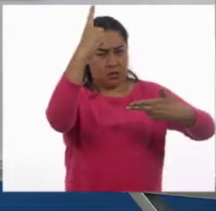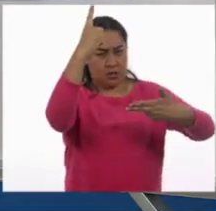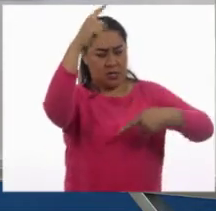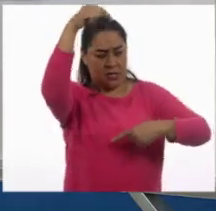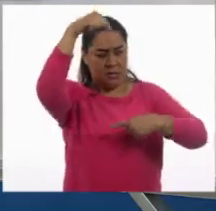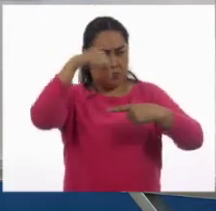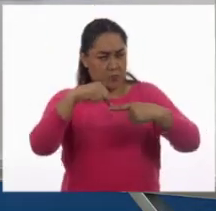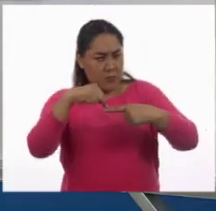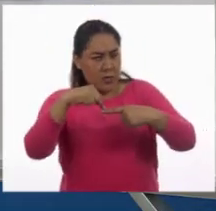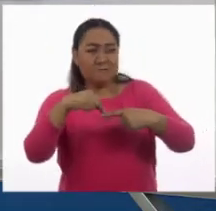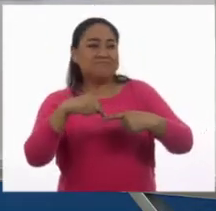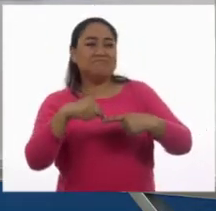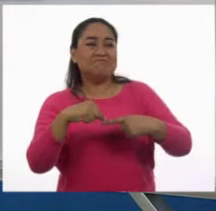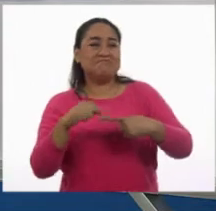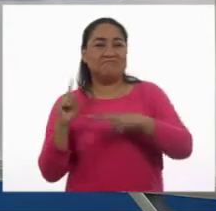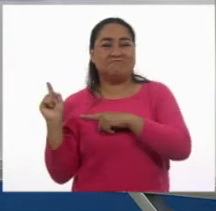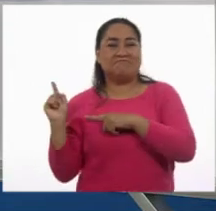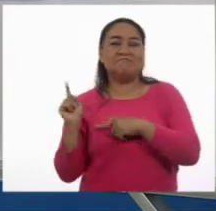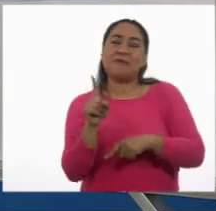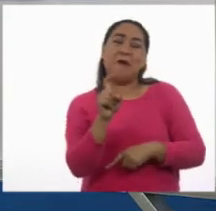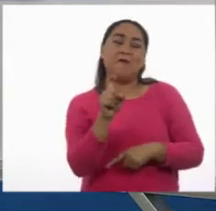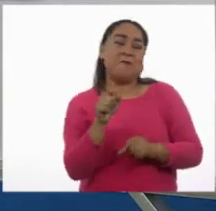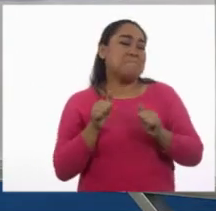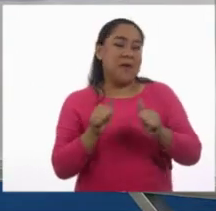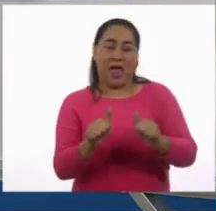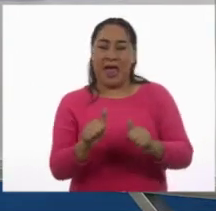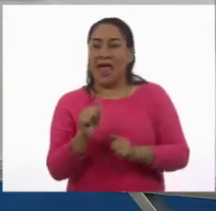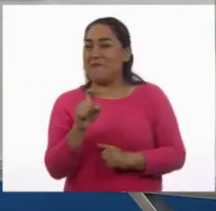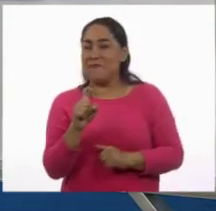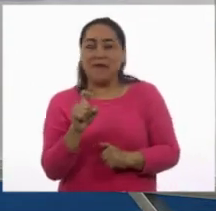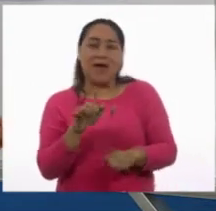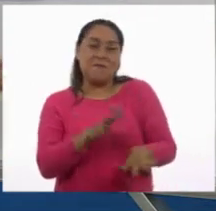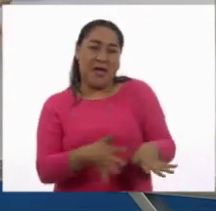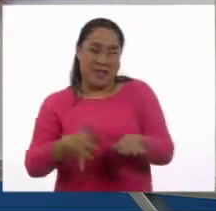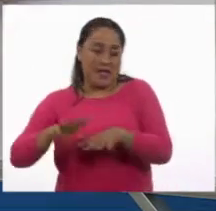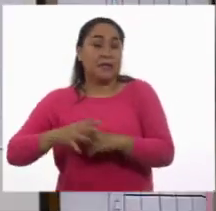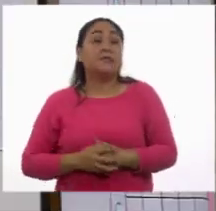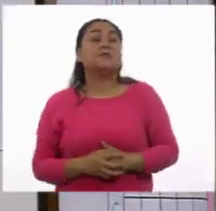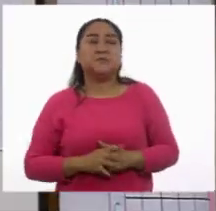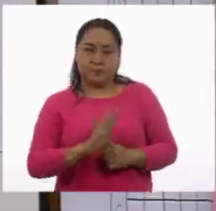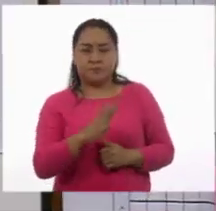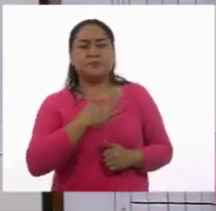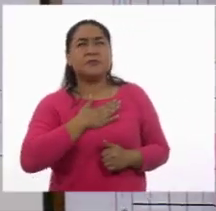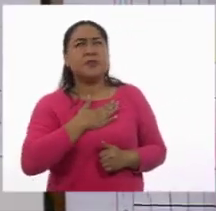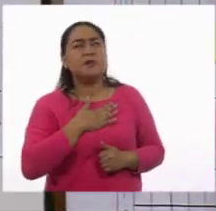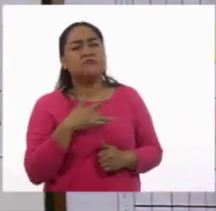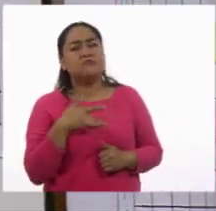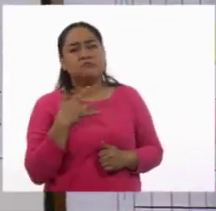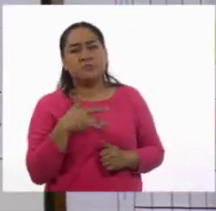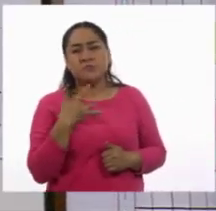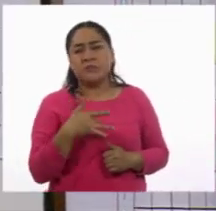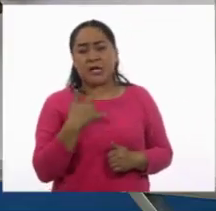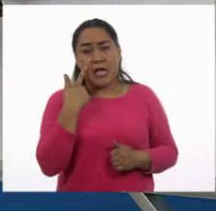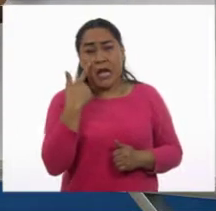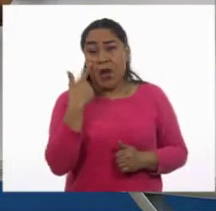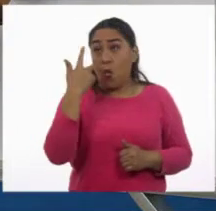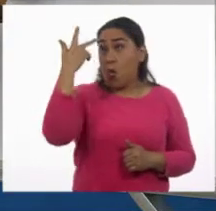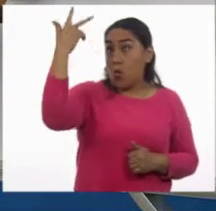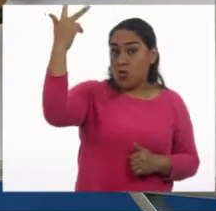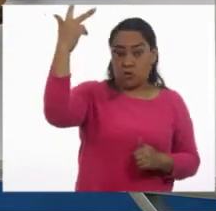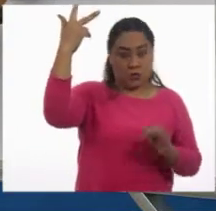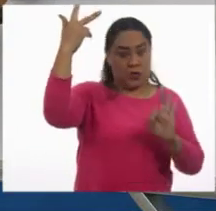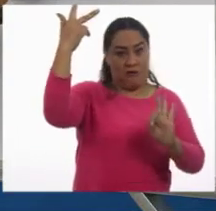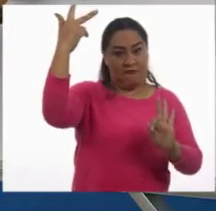Agua. Agua. Muy bien. Ahora, en el 8F.